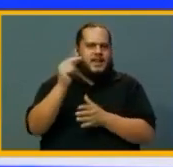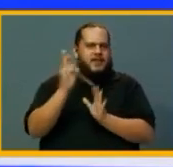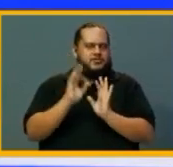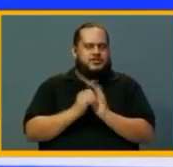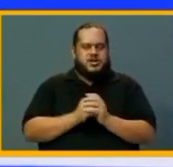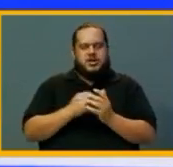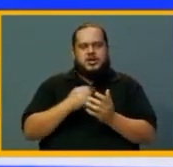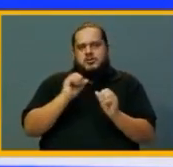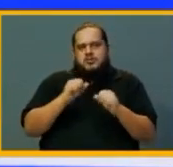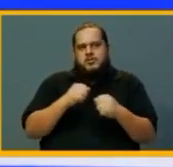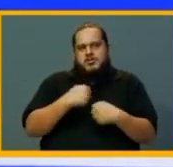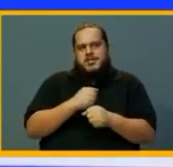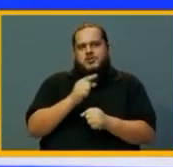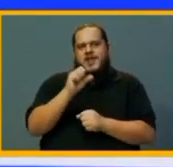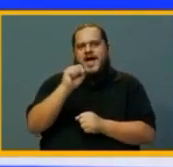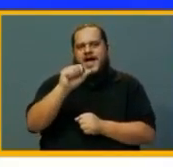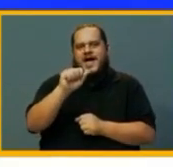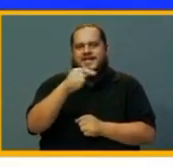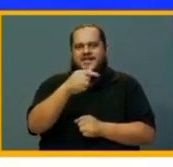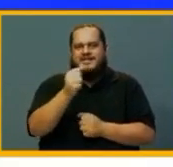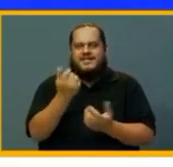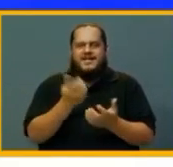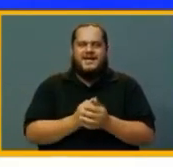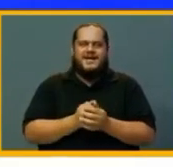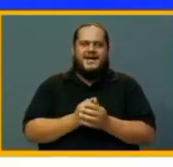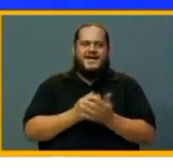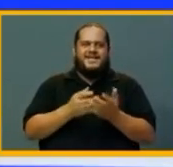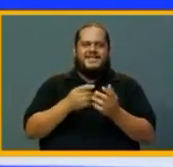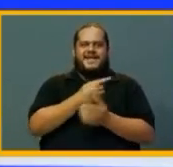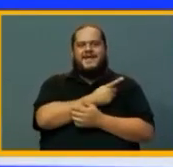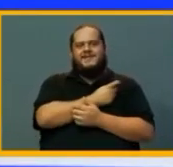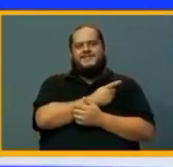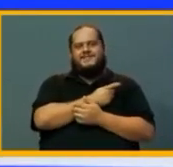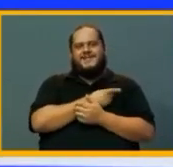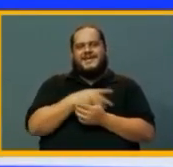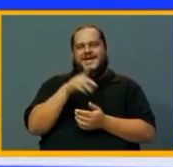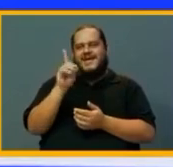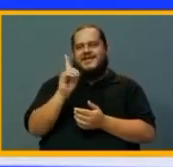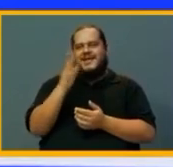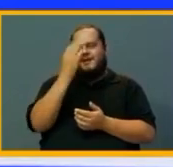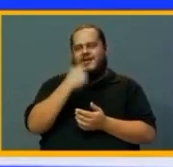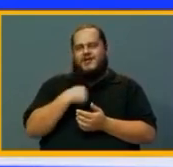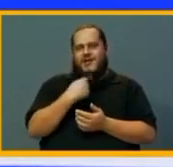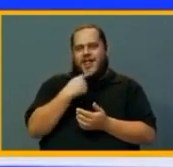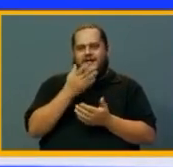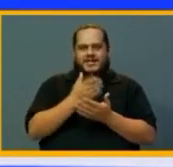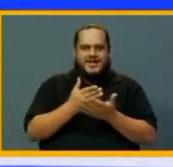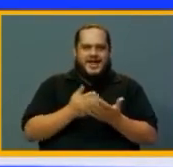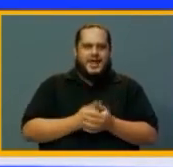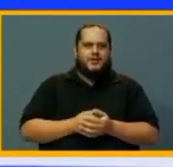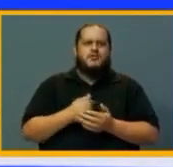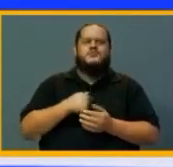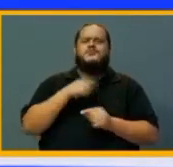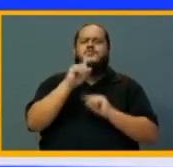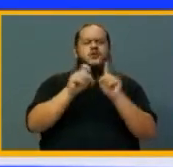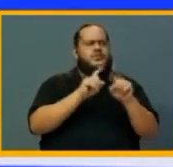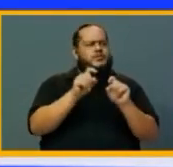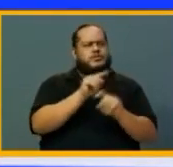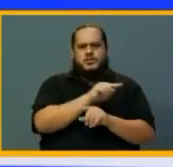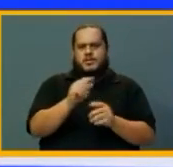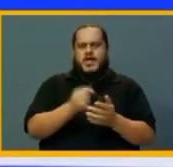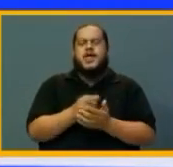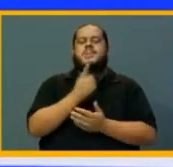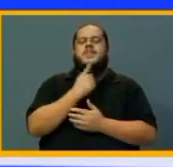saga, podemos hacer una saga de los pecados de Douglas, porque te voy a decir una cosa, o sea, yo les pregunto a ustedes, dígame